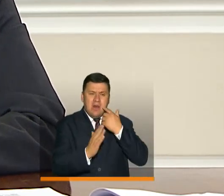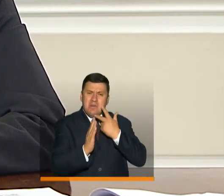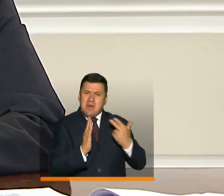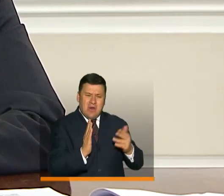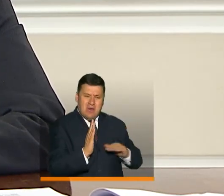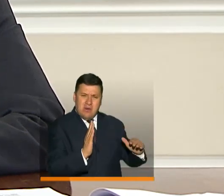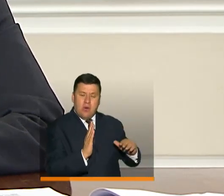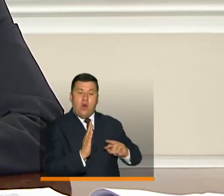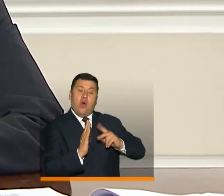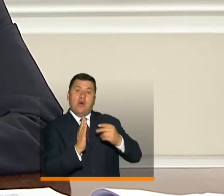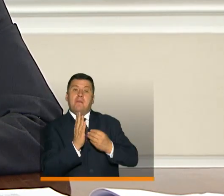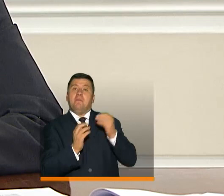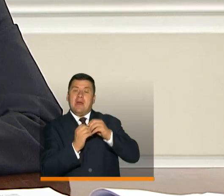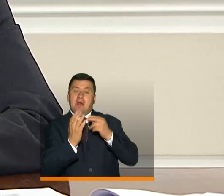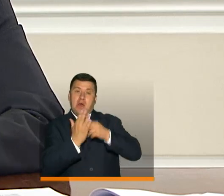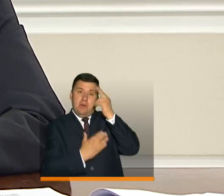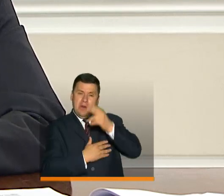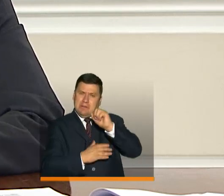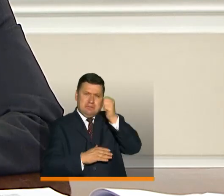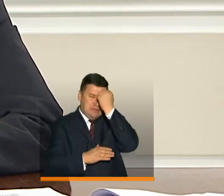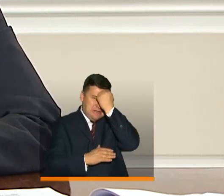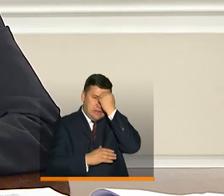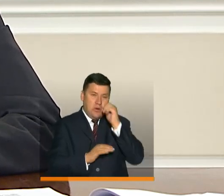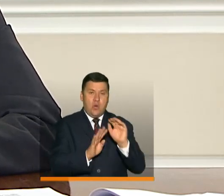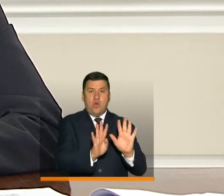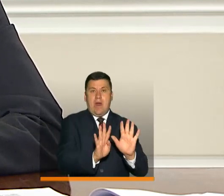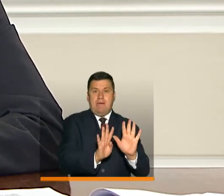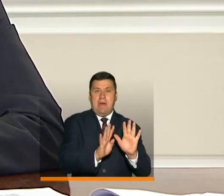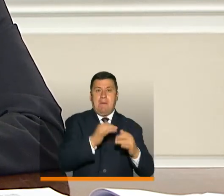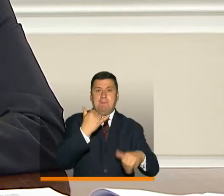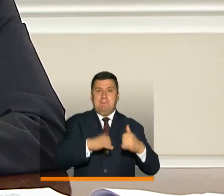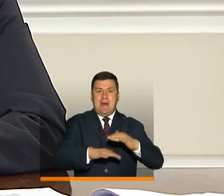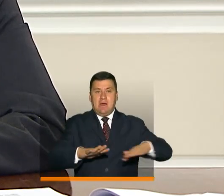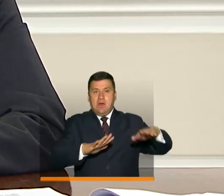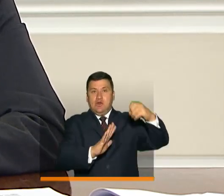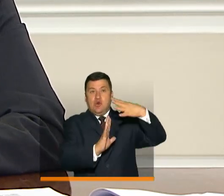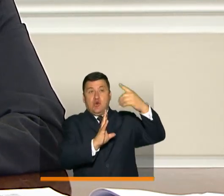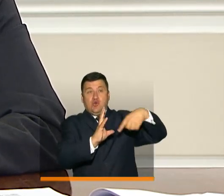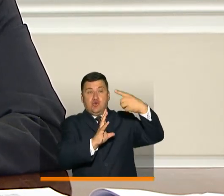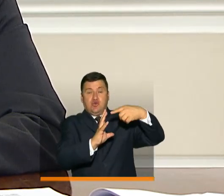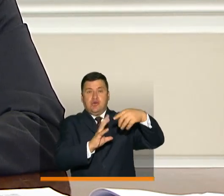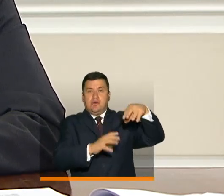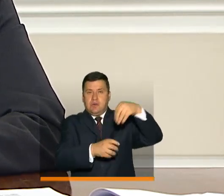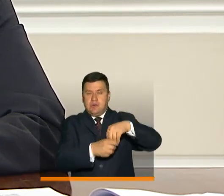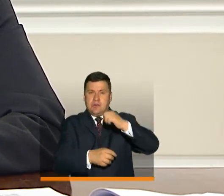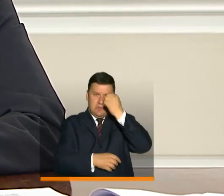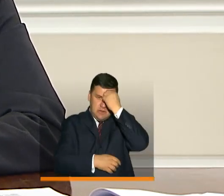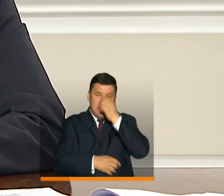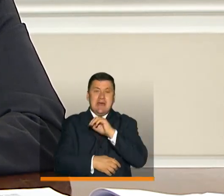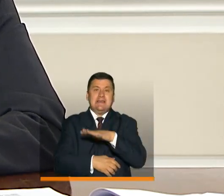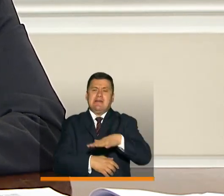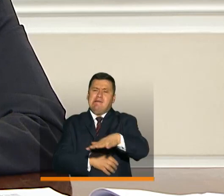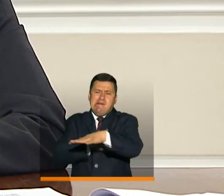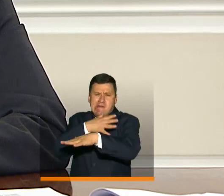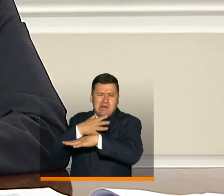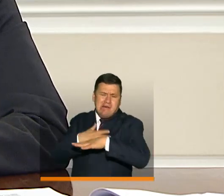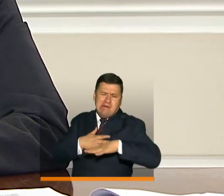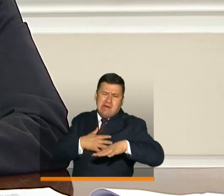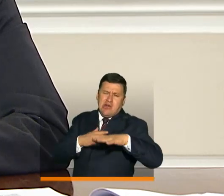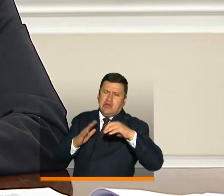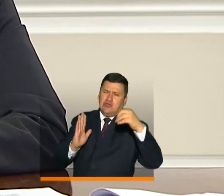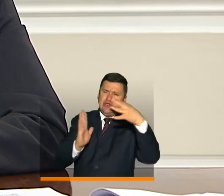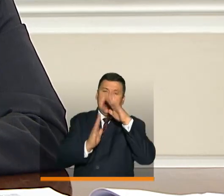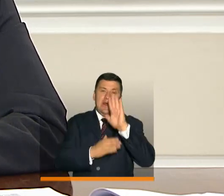convencionales, 14 proyectos priorizados, 9 parques eólicos y 5 granjas solares distribuidos en